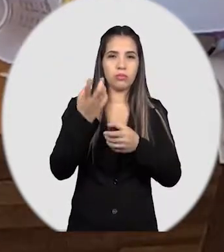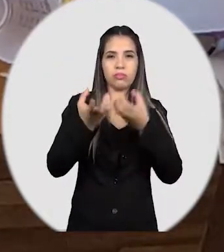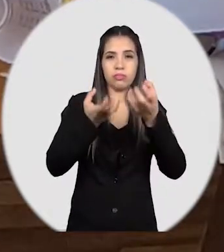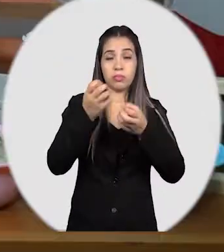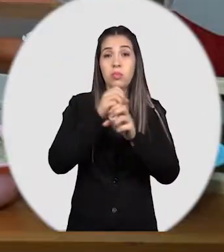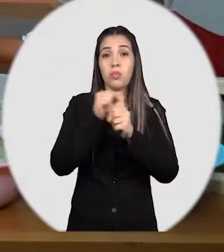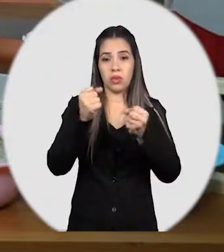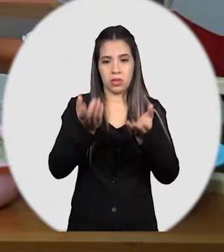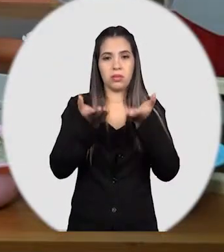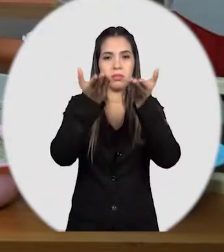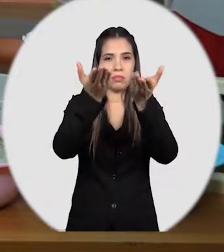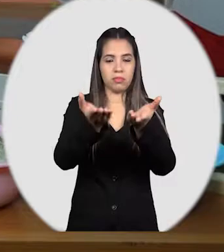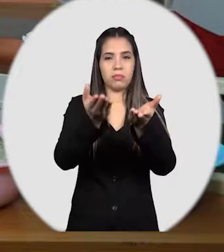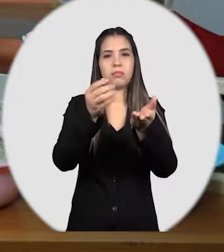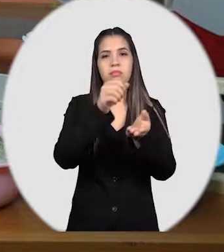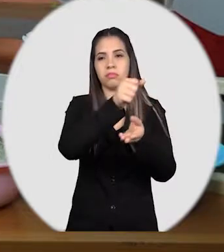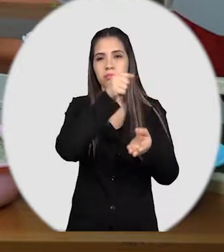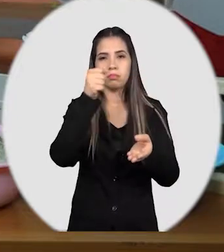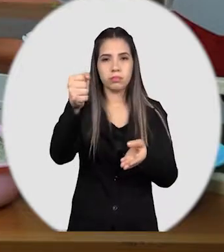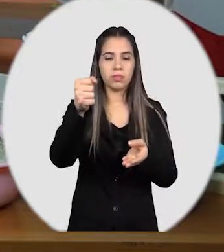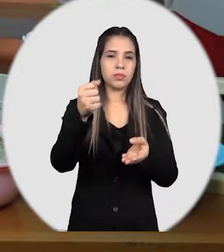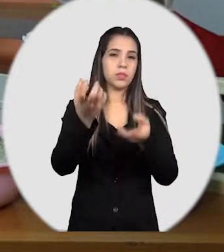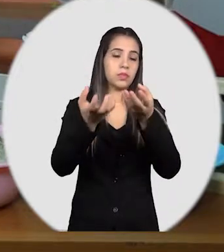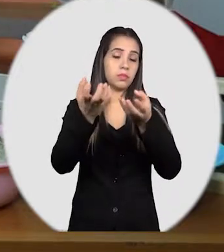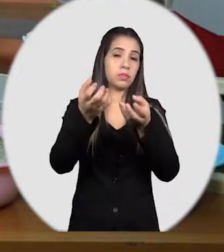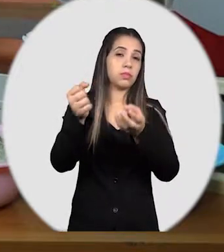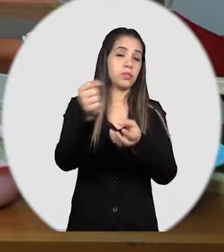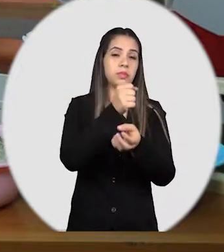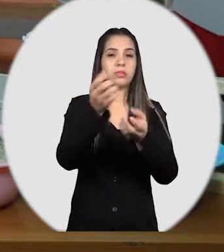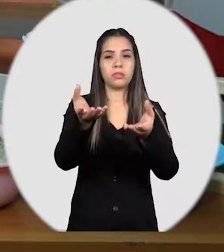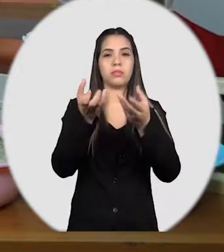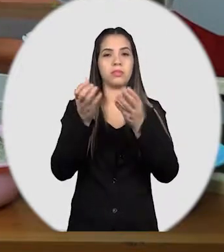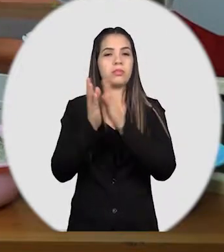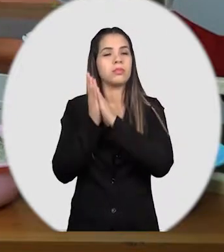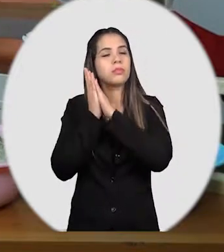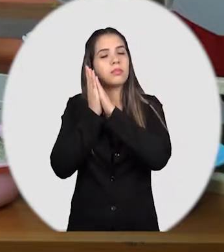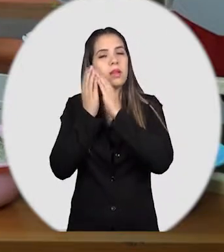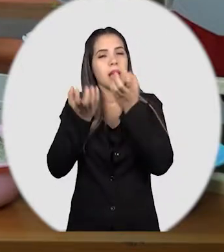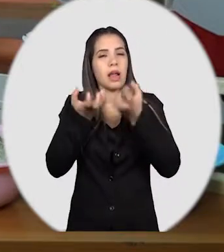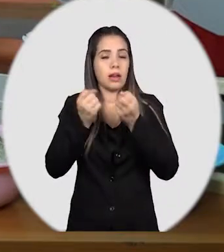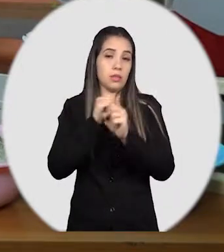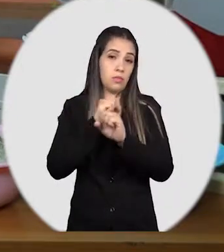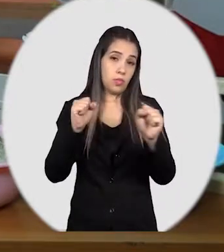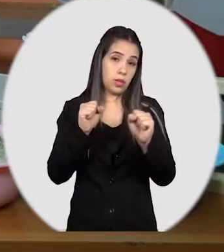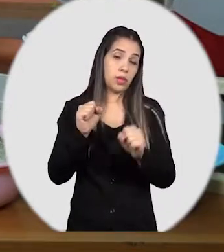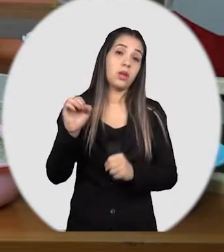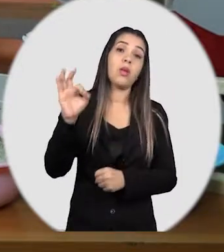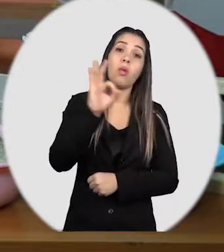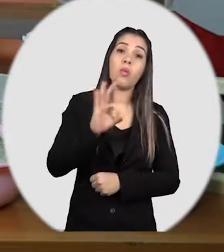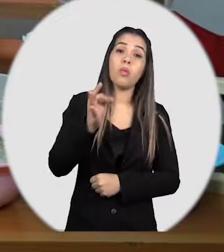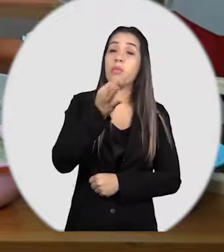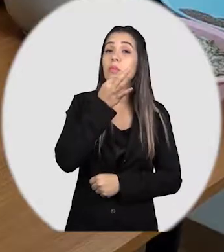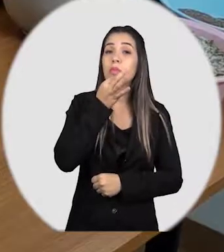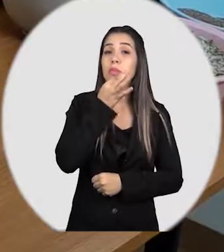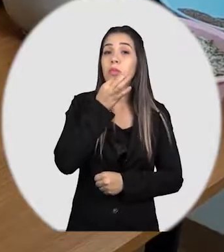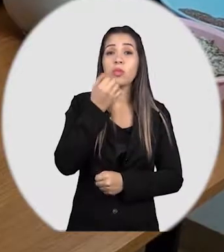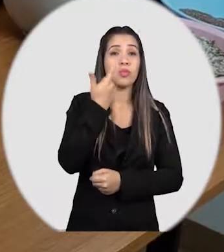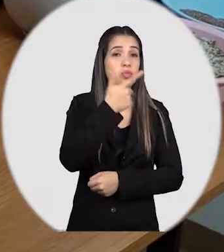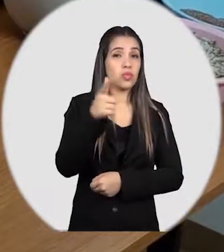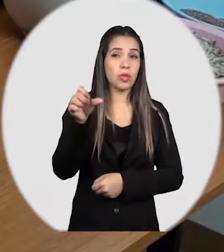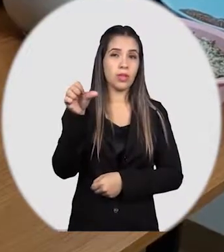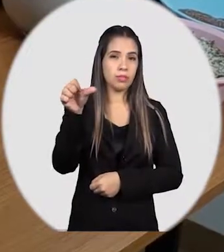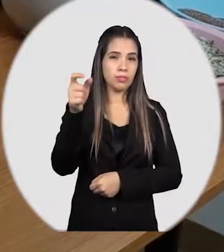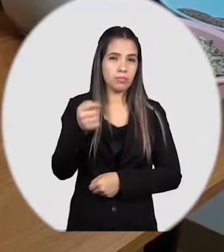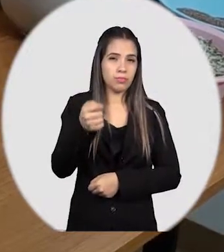minuto y medio de acuerdo a la potencia que tenga el microondas, ¿verdad? En caso que la persona no tenga, puede utilizar